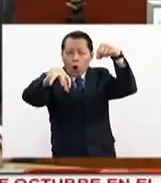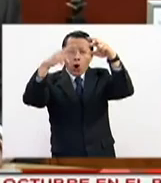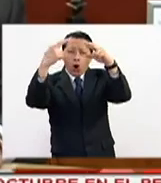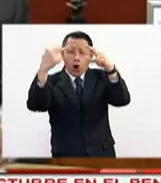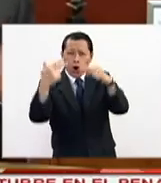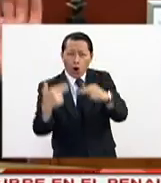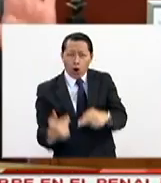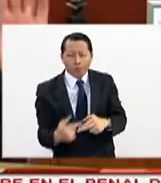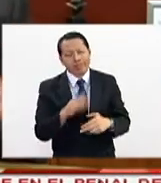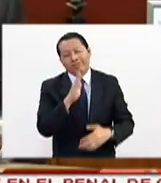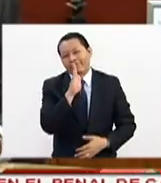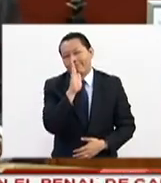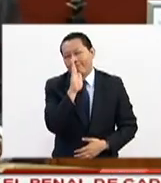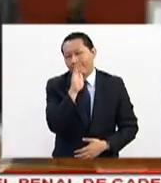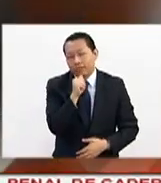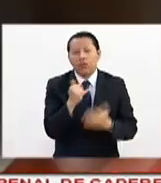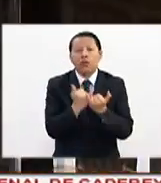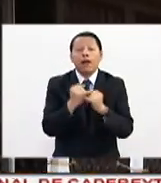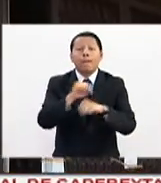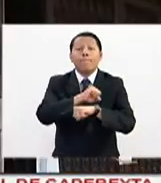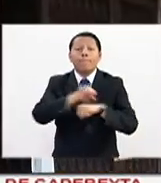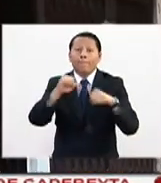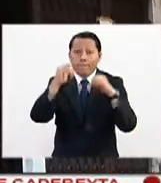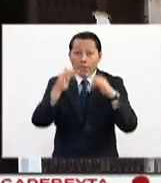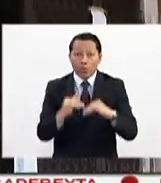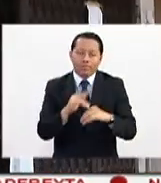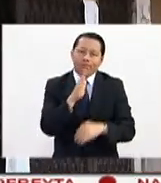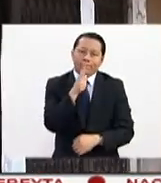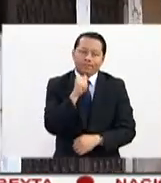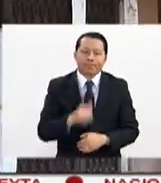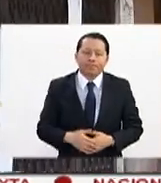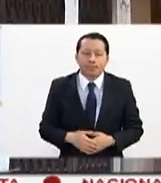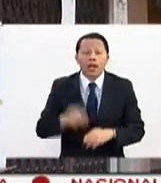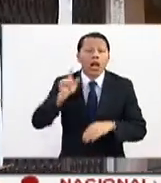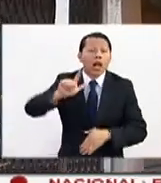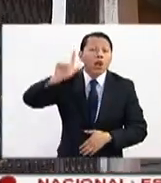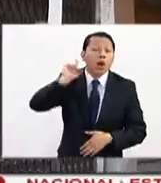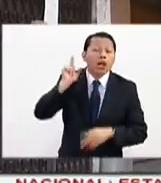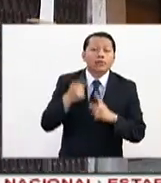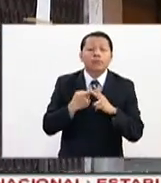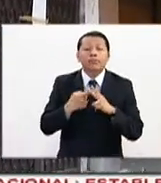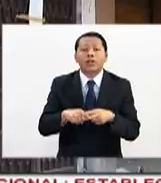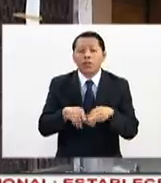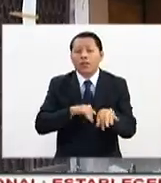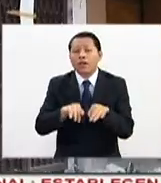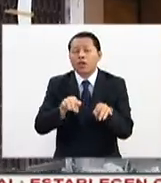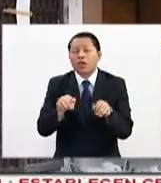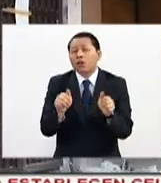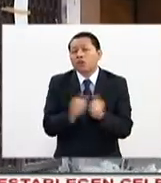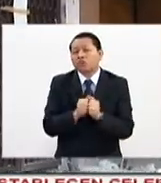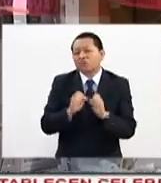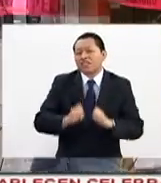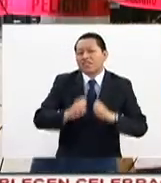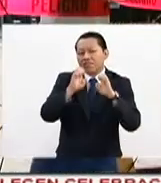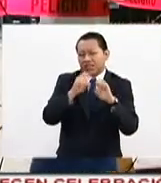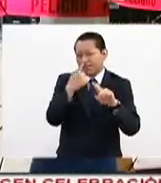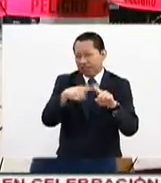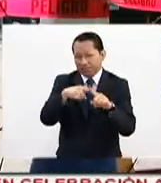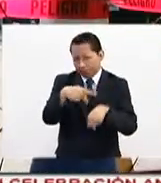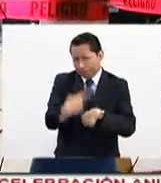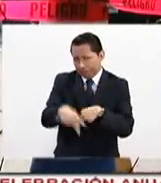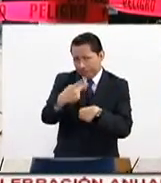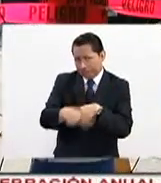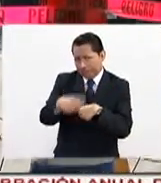no se puede hacer y mucho menos con explosivos. En una primera etapa, desde el lunes comenzaron los trabajos en 13 edificios considerados con mayor